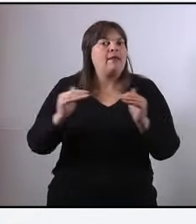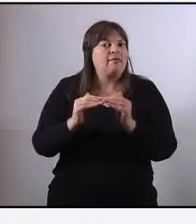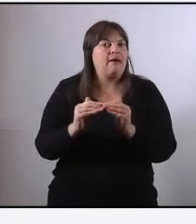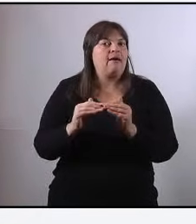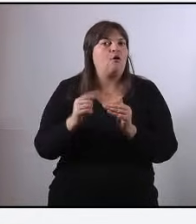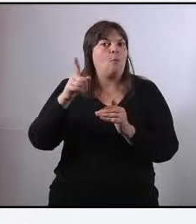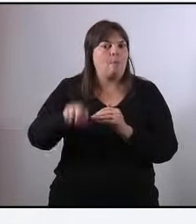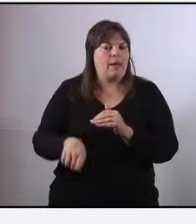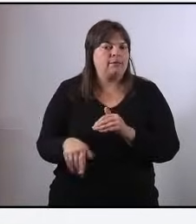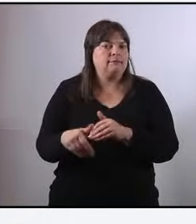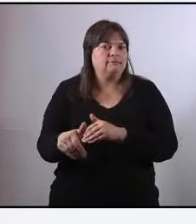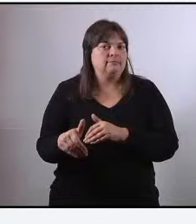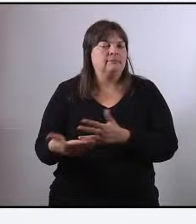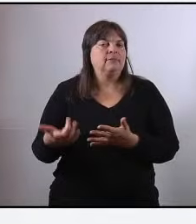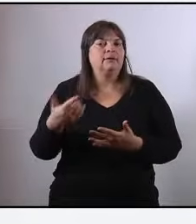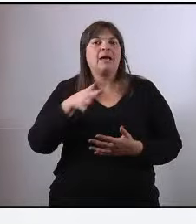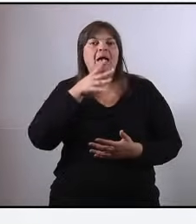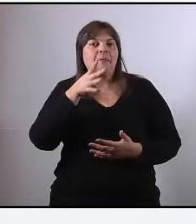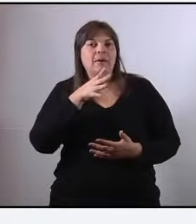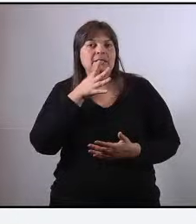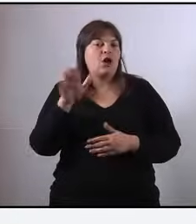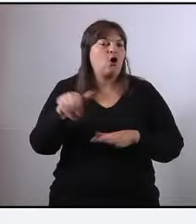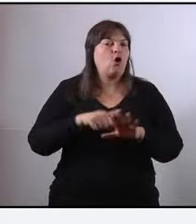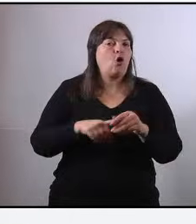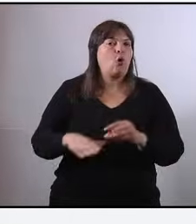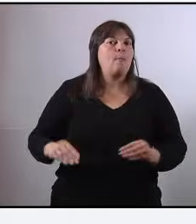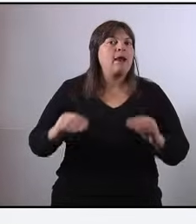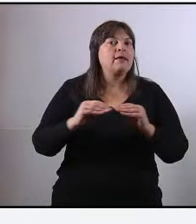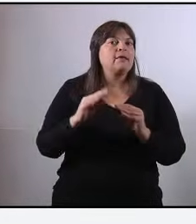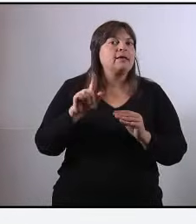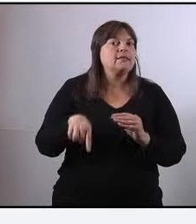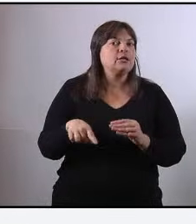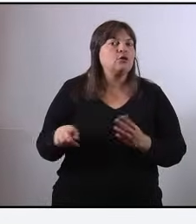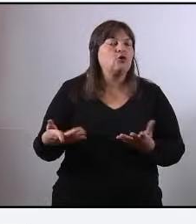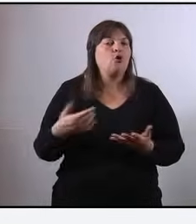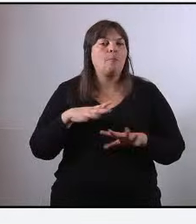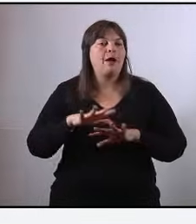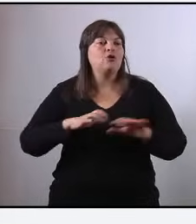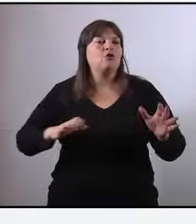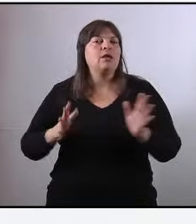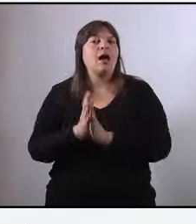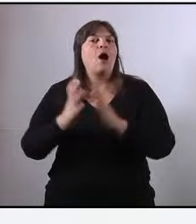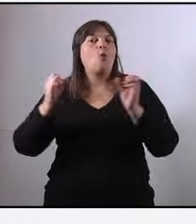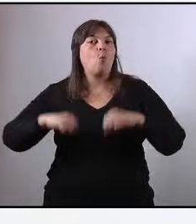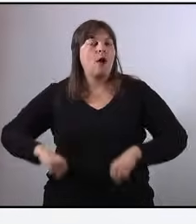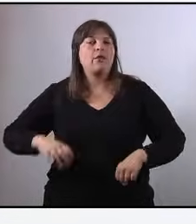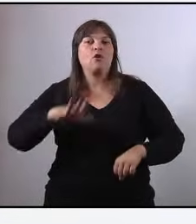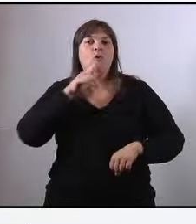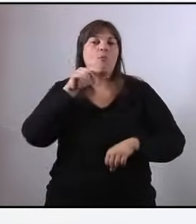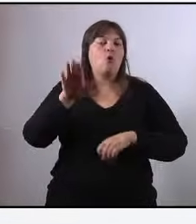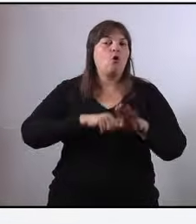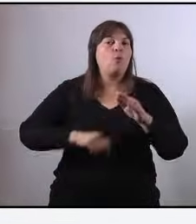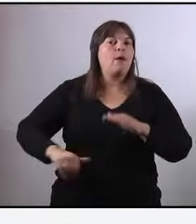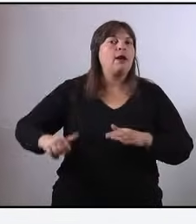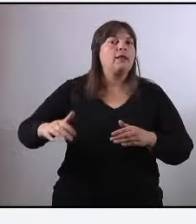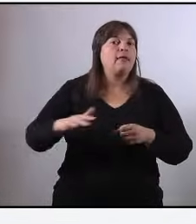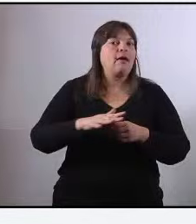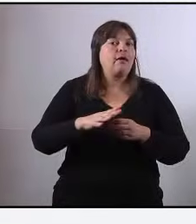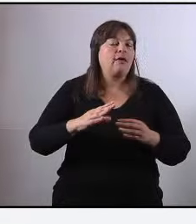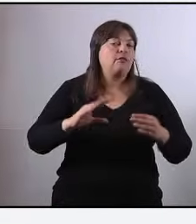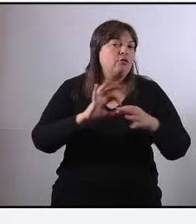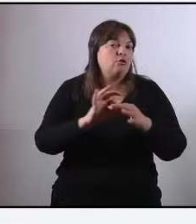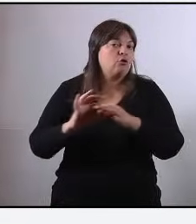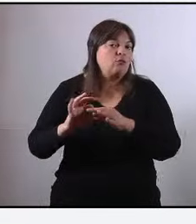va a suceder? ¿Se va a convalidar? ¿Tienen la mayoría pactada para llevar a cabo esa convalidación? Cuando se